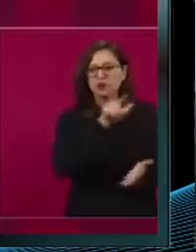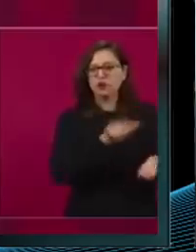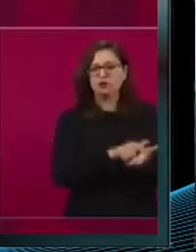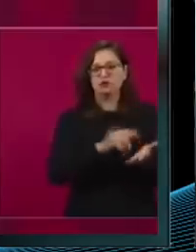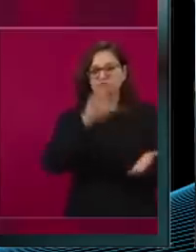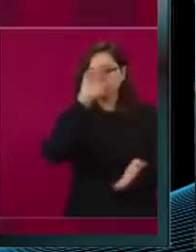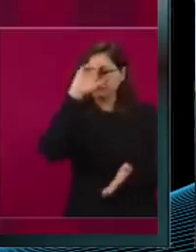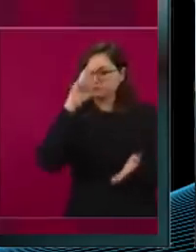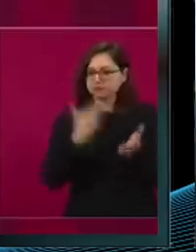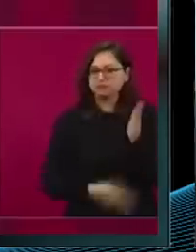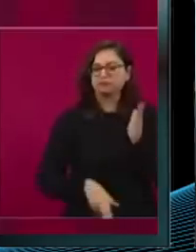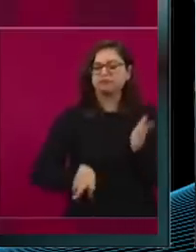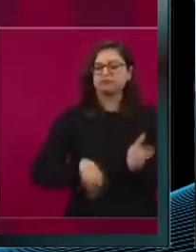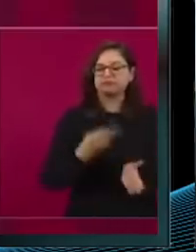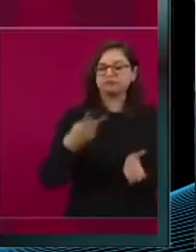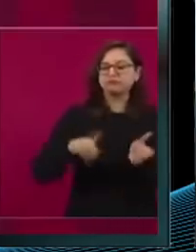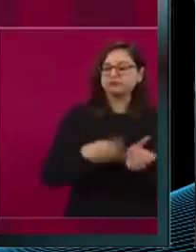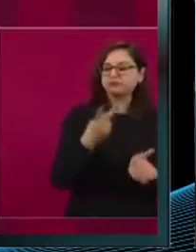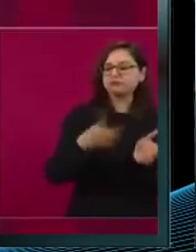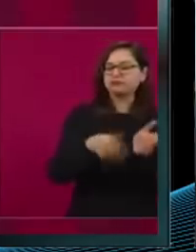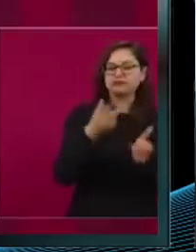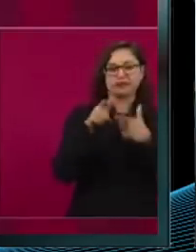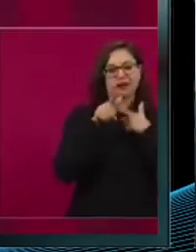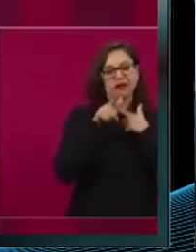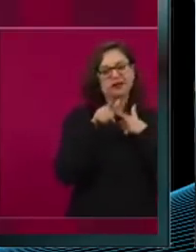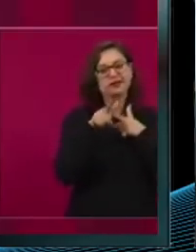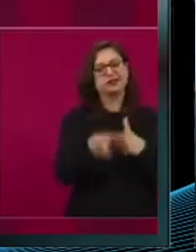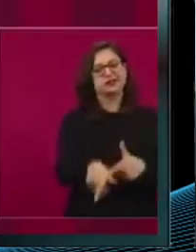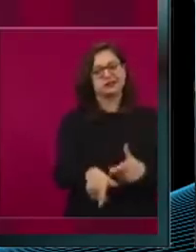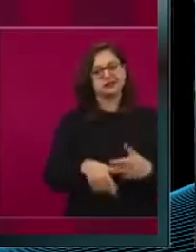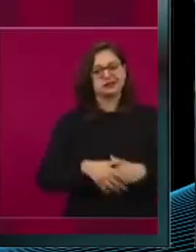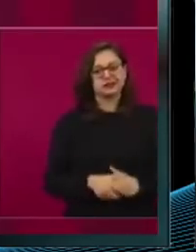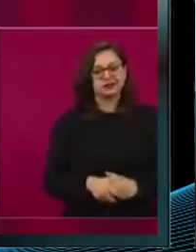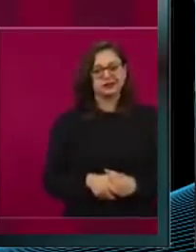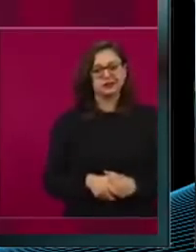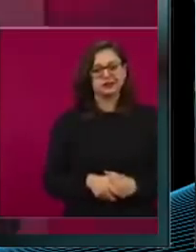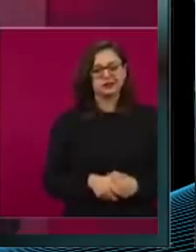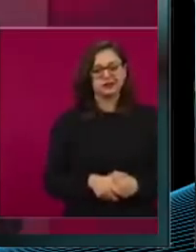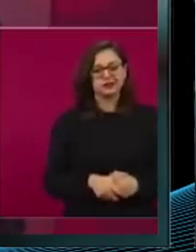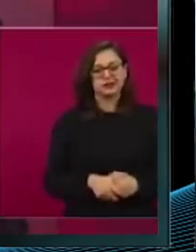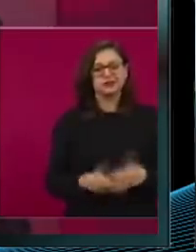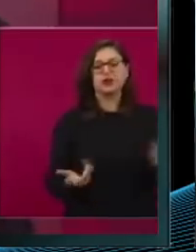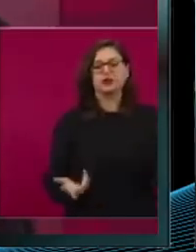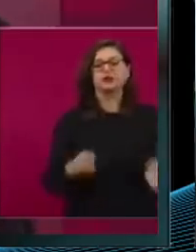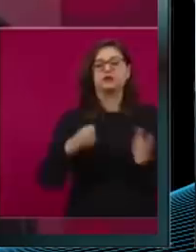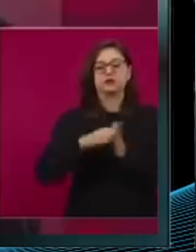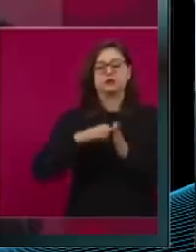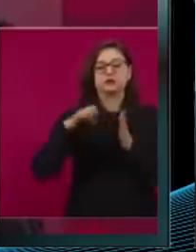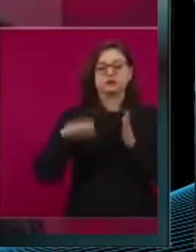los ordenamientos legales. Por ejemplo, crearon las llamadas